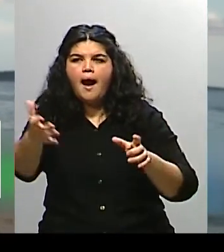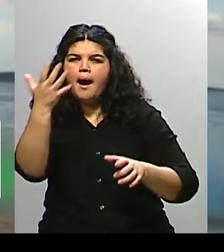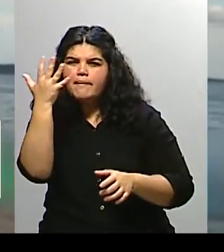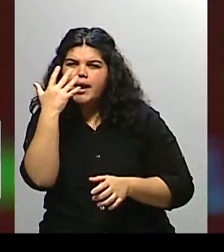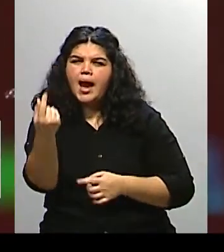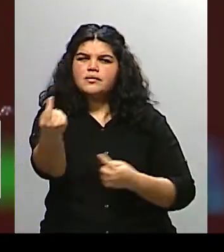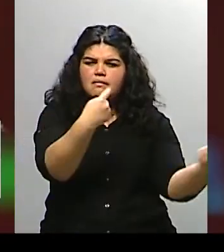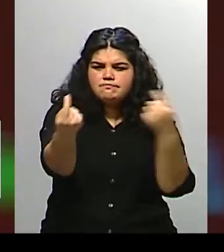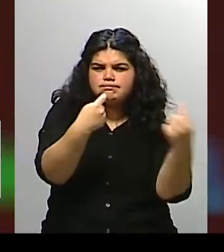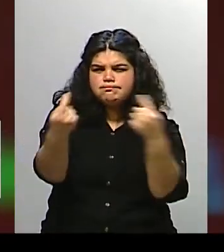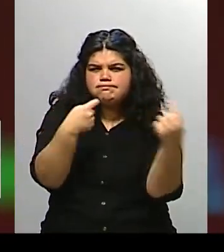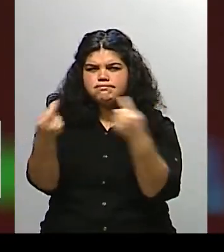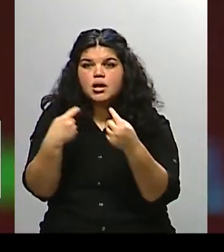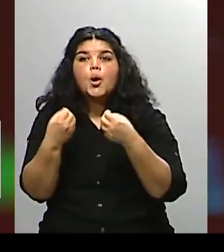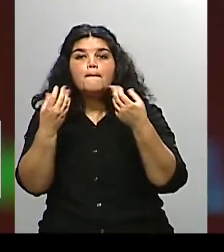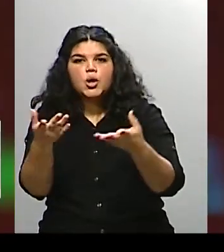negocio.